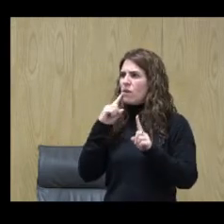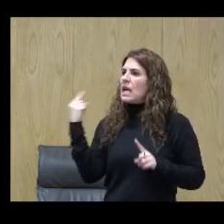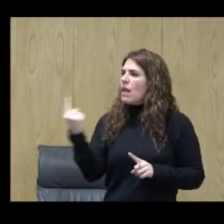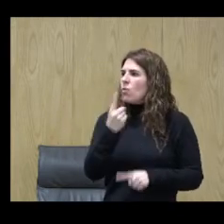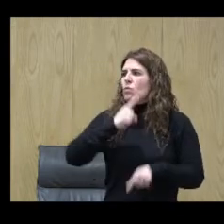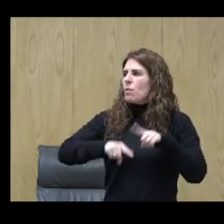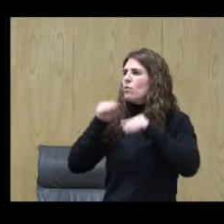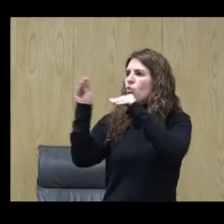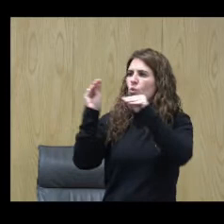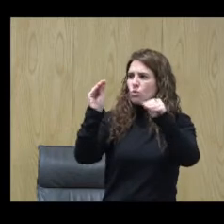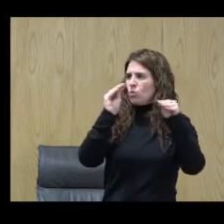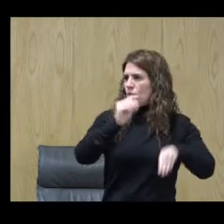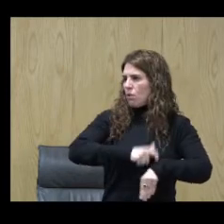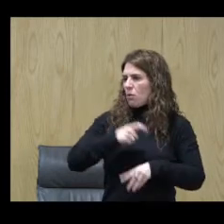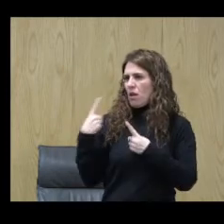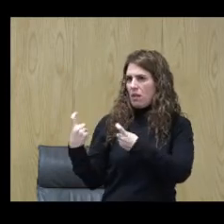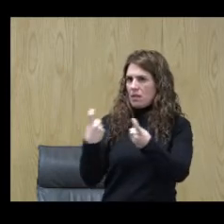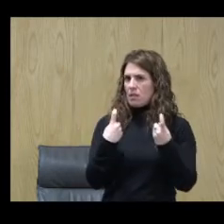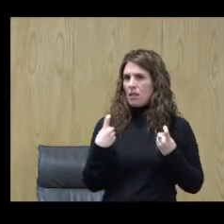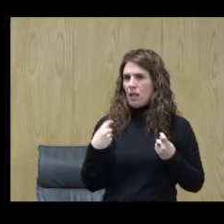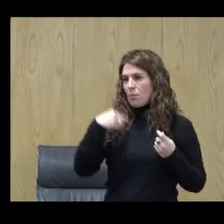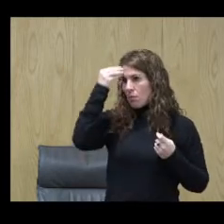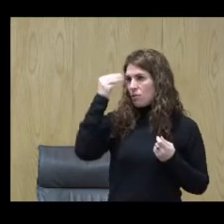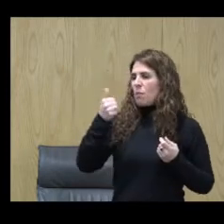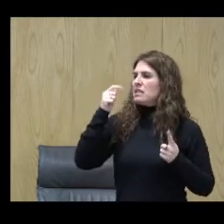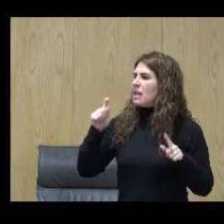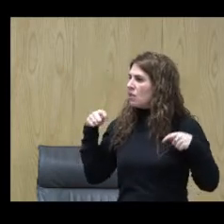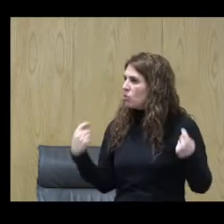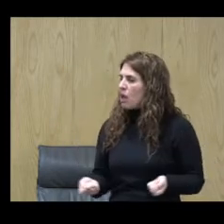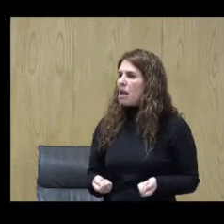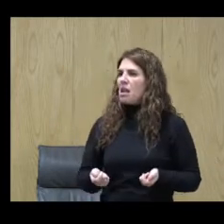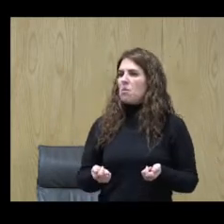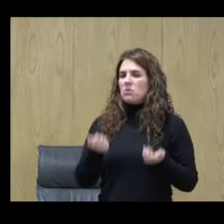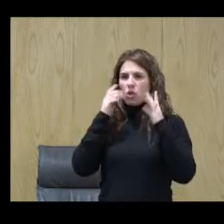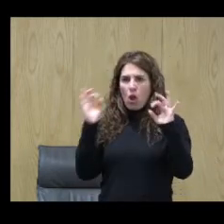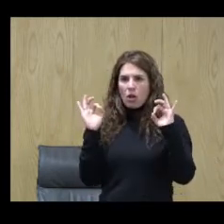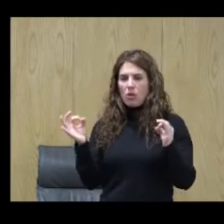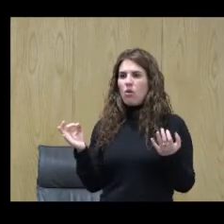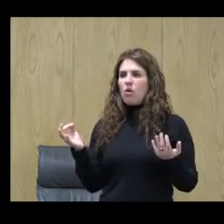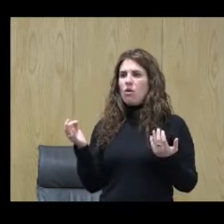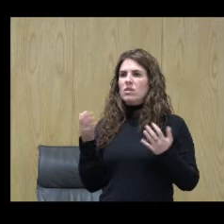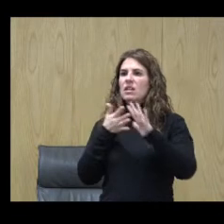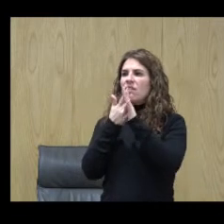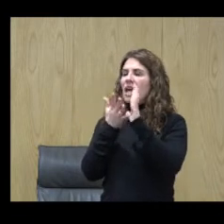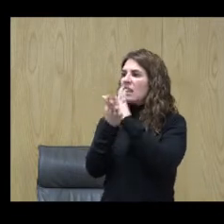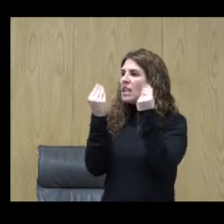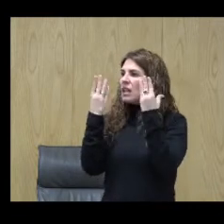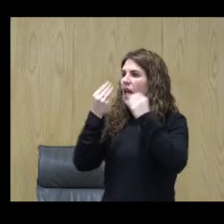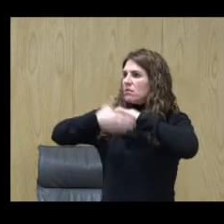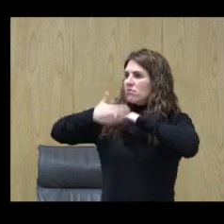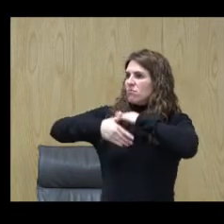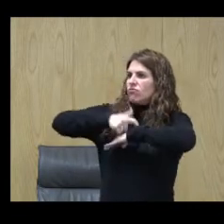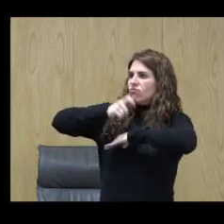necesita. Es que eso es que algo que creo que es mucho más natural, más ecológico, no tener que ser tan restrictivo. Es decir, que